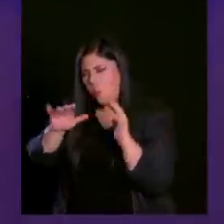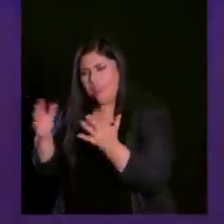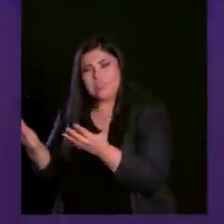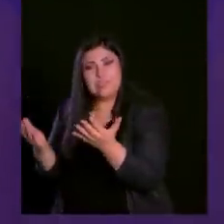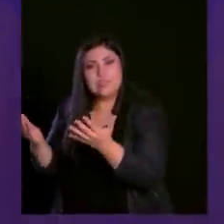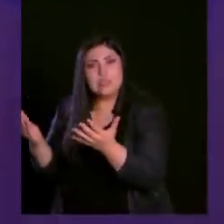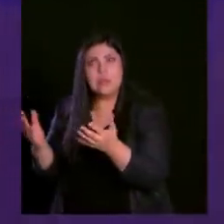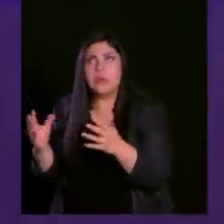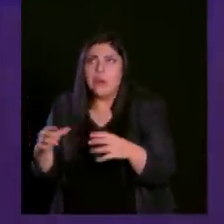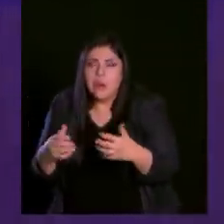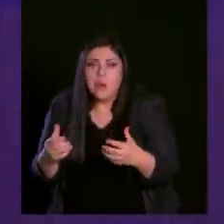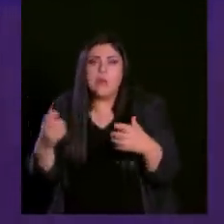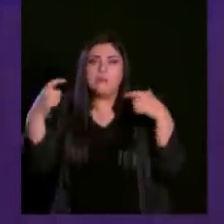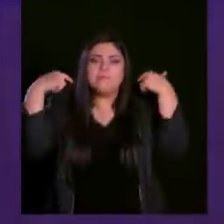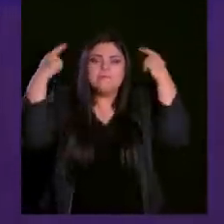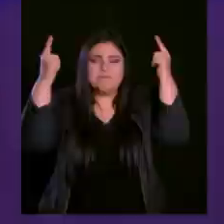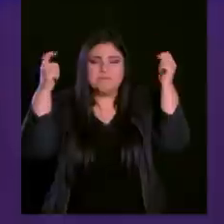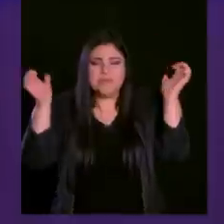a tu servicio